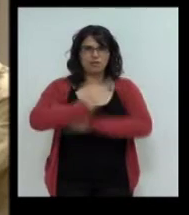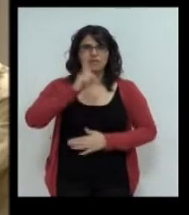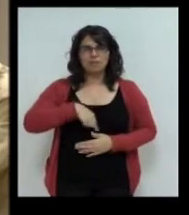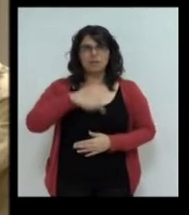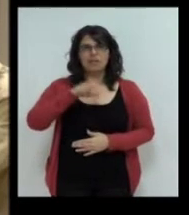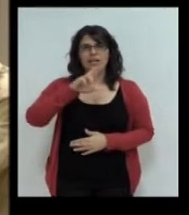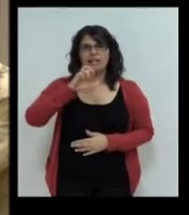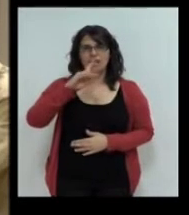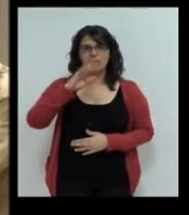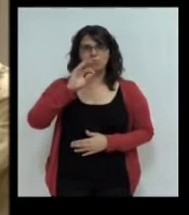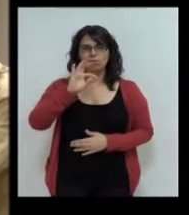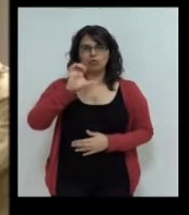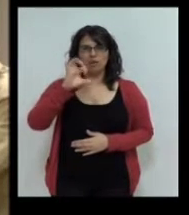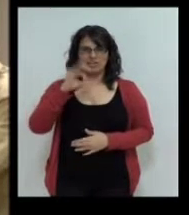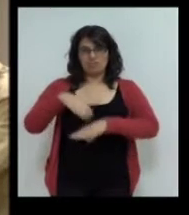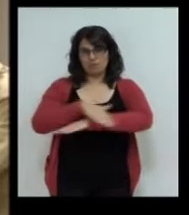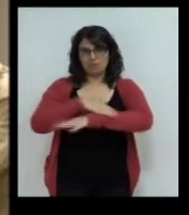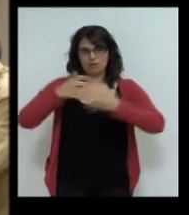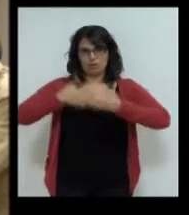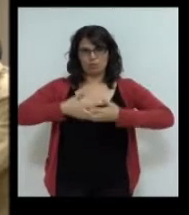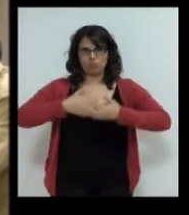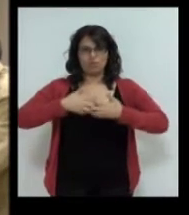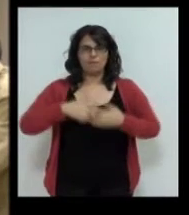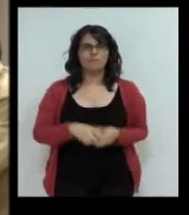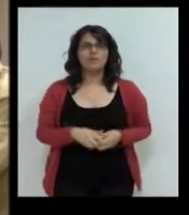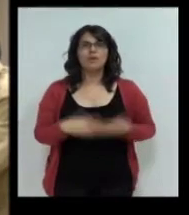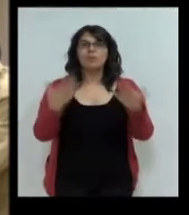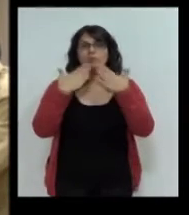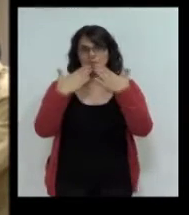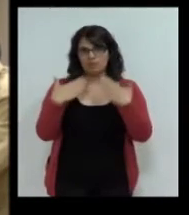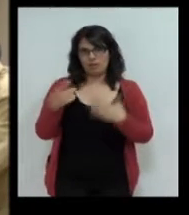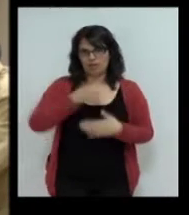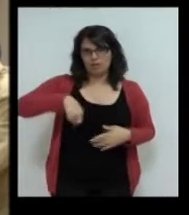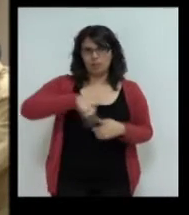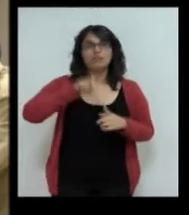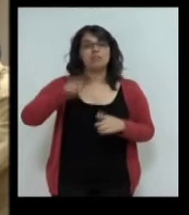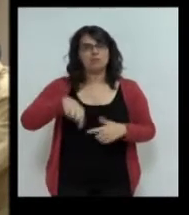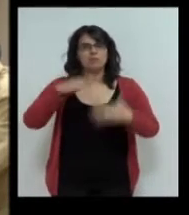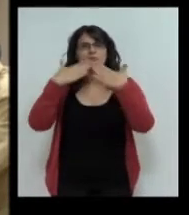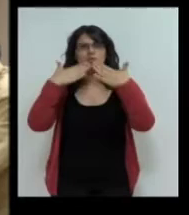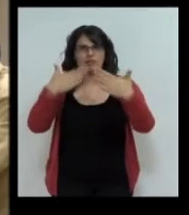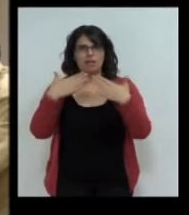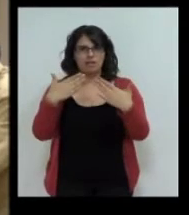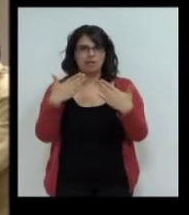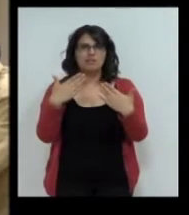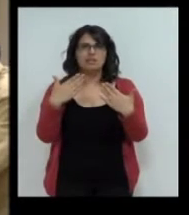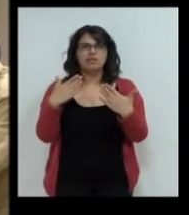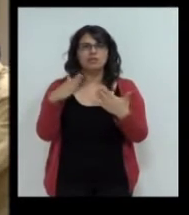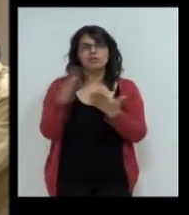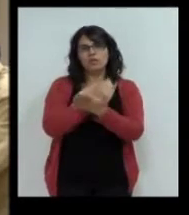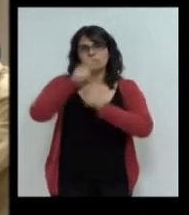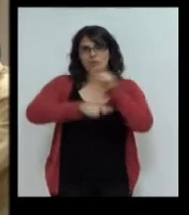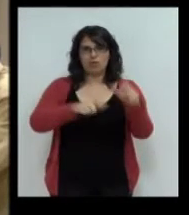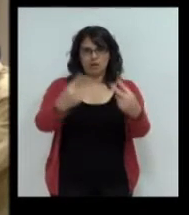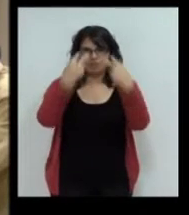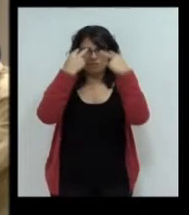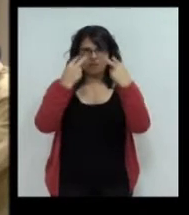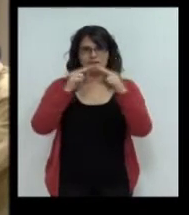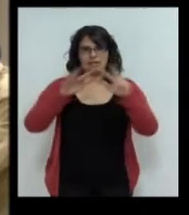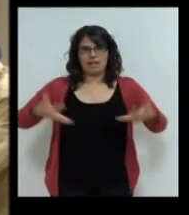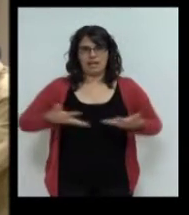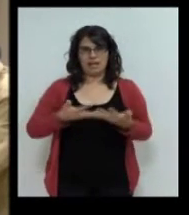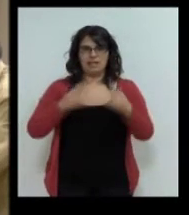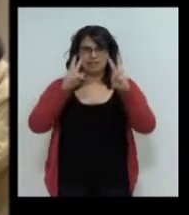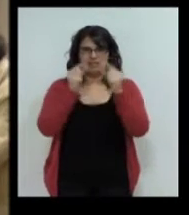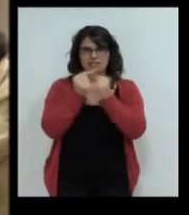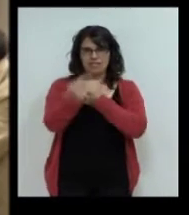y Energía. Muchísimas gracias por estar una vez más. También pues saludar a todos los que nos estén viendo por internet en el streaming. Recordar que